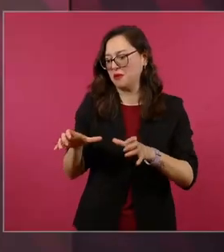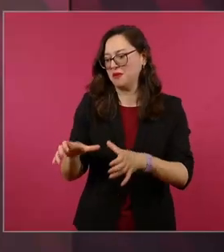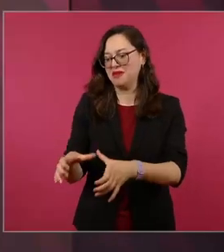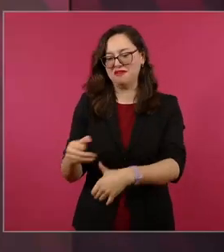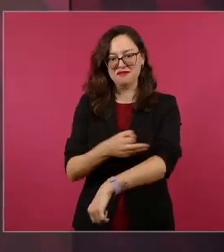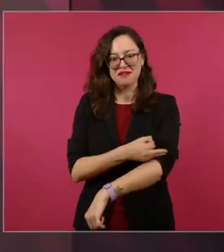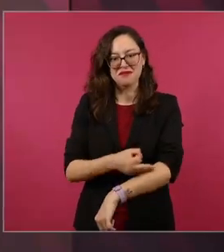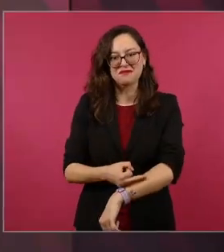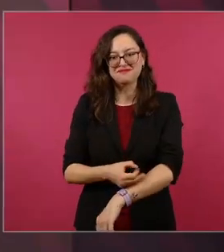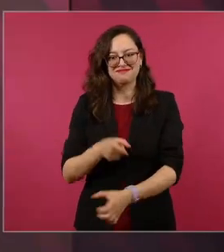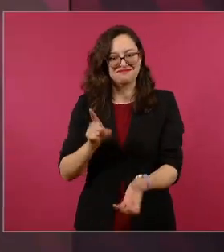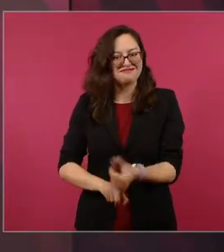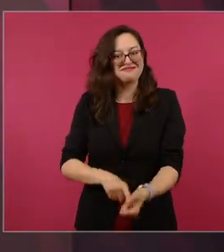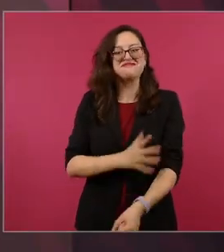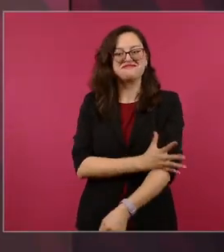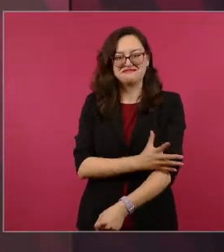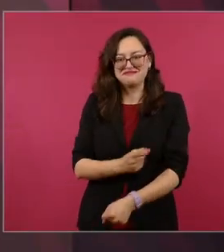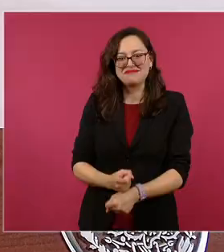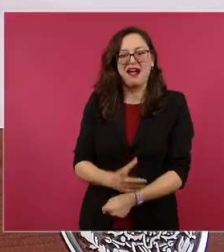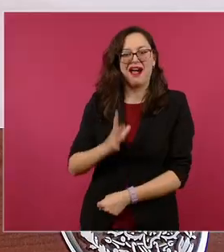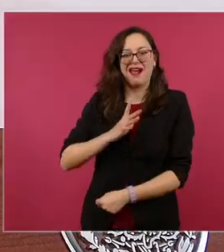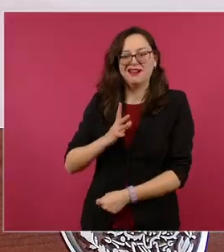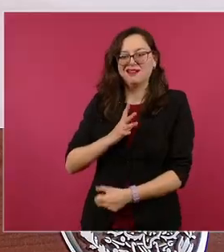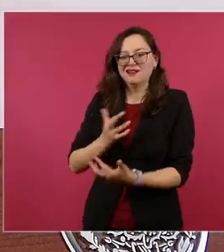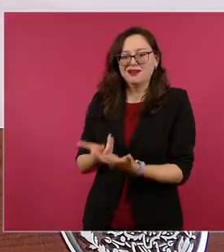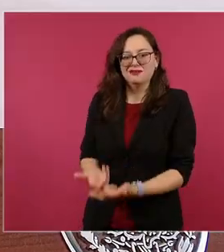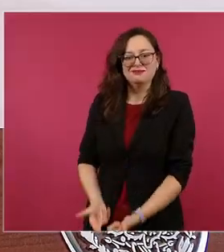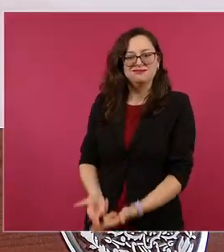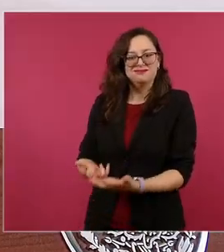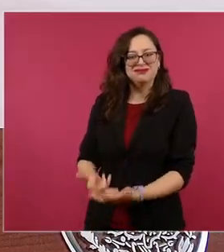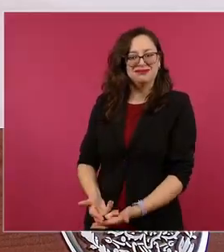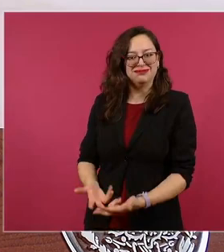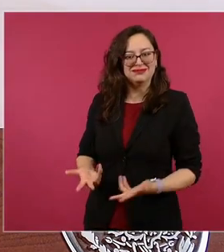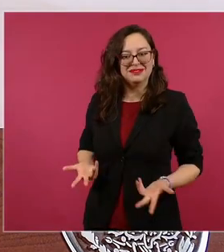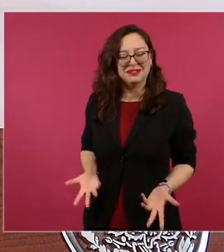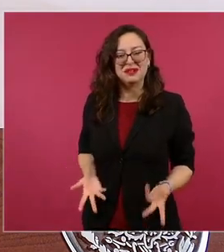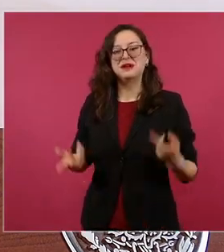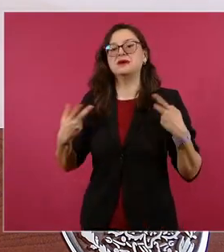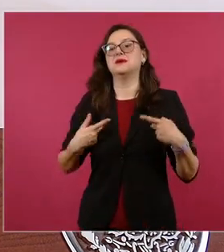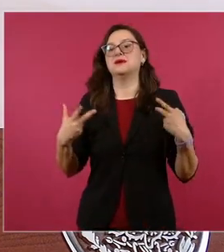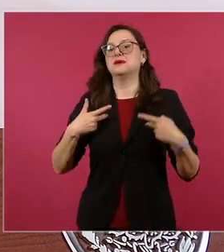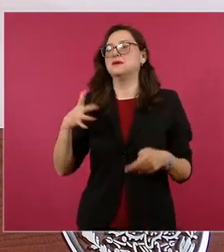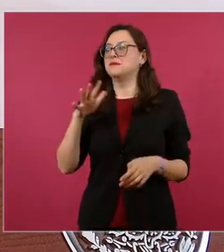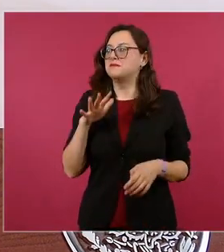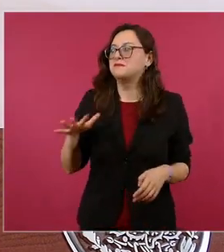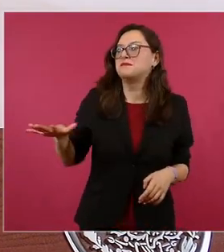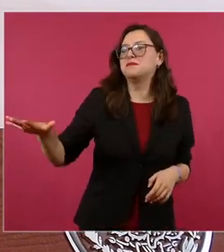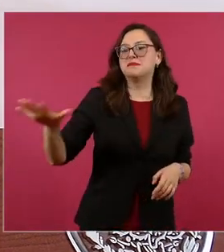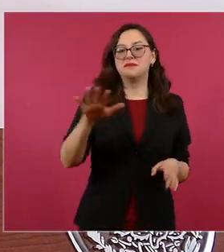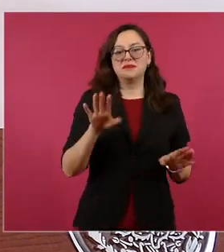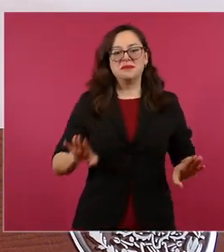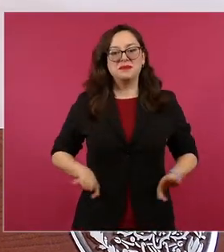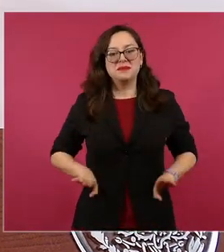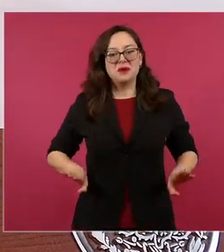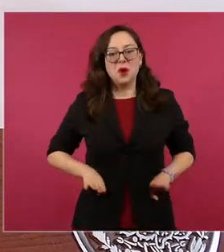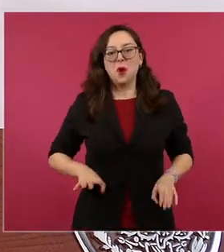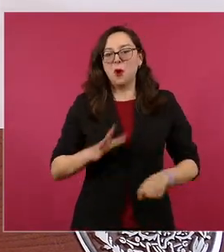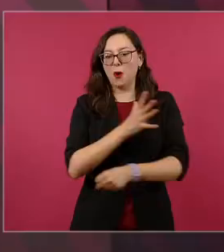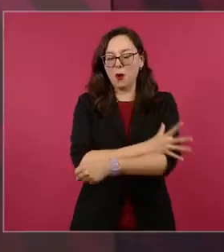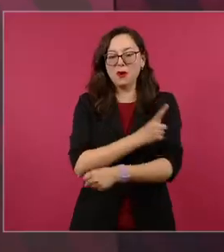riqueza de México es la honestidad de su pueblo, y eso viene de lejos. Nada